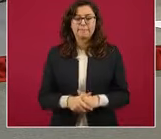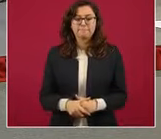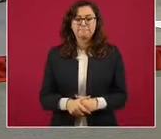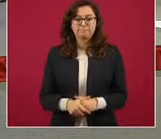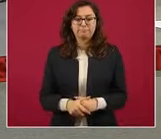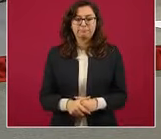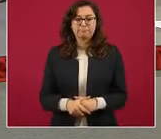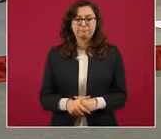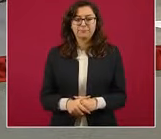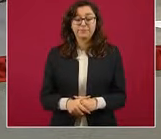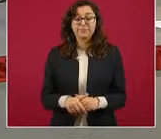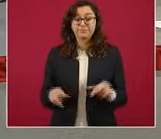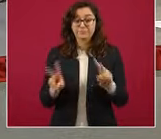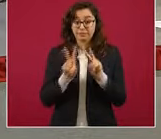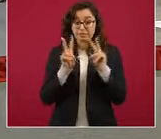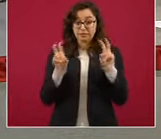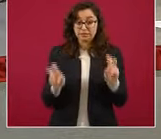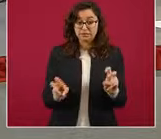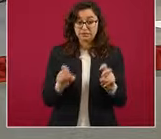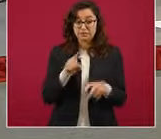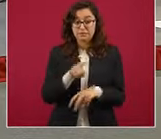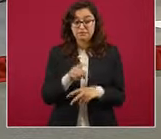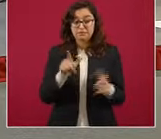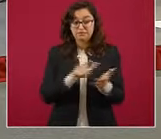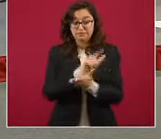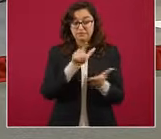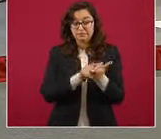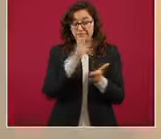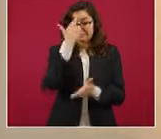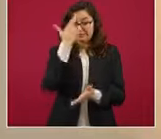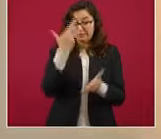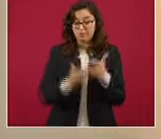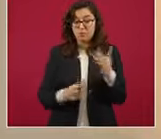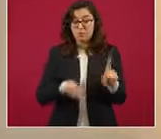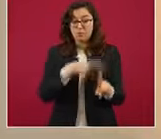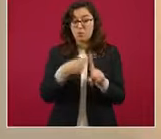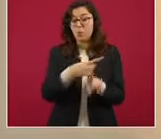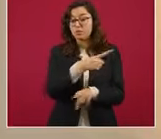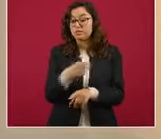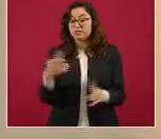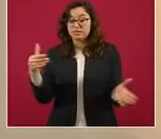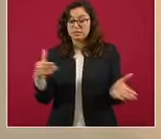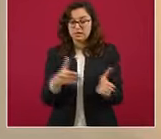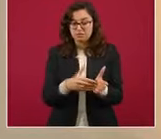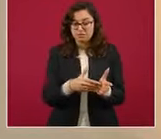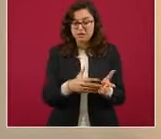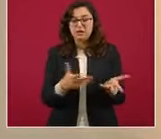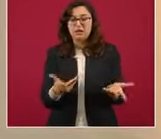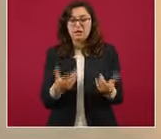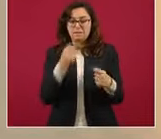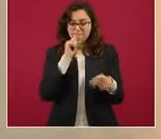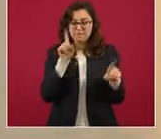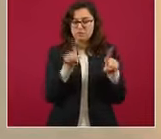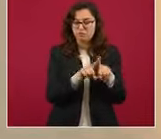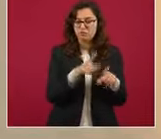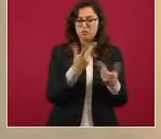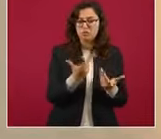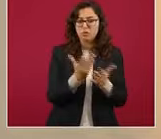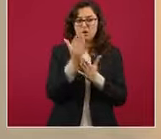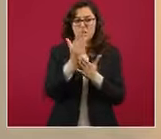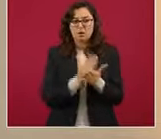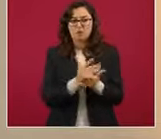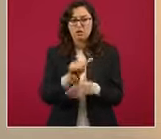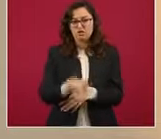En el tema de tasa de delitos por cada 100,000 habitantes, también hay una baja entre el 2018 y 2019 de